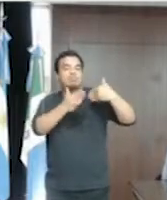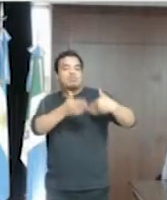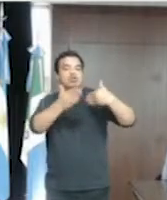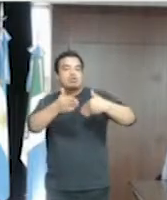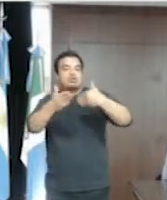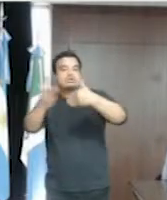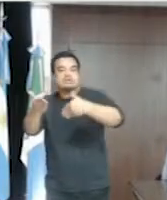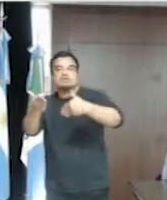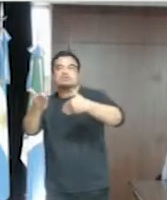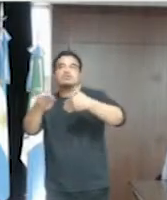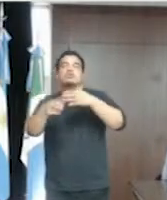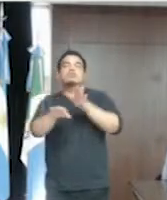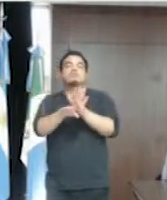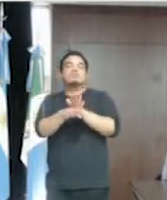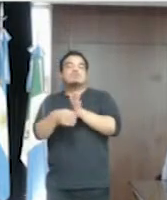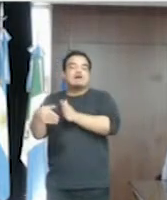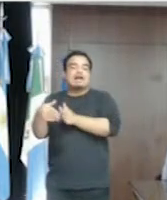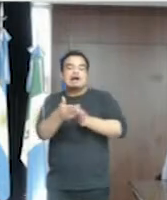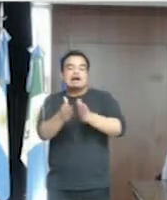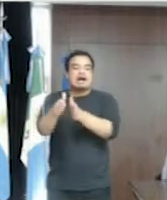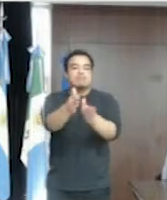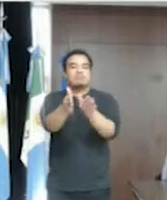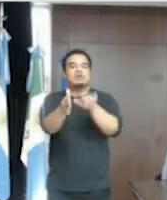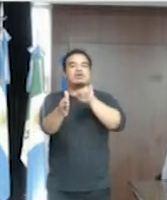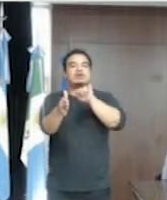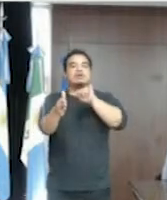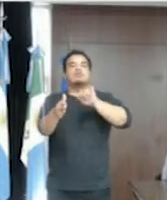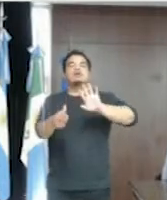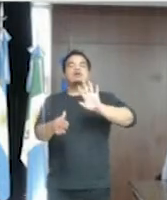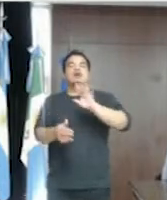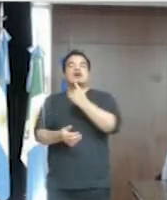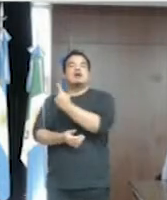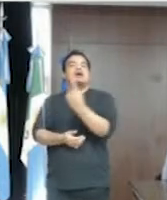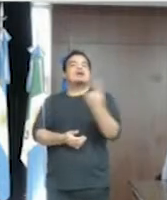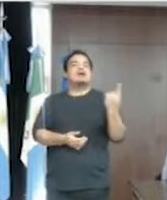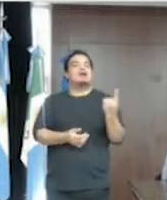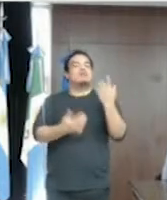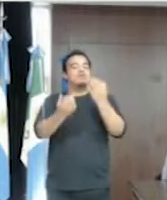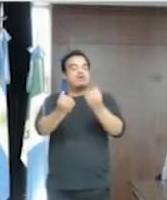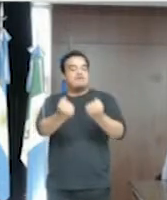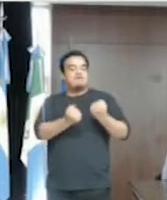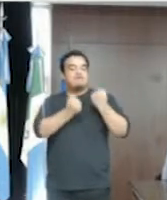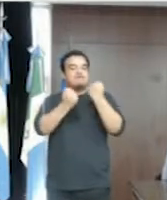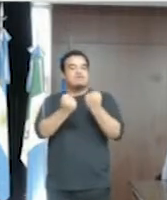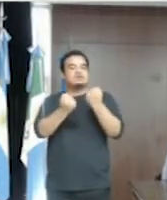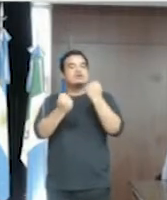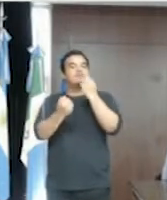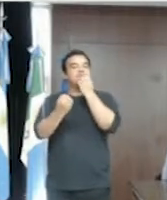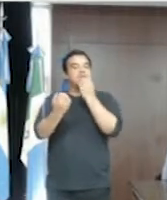el individuo, llevado por los torrentes de la vida, puede vencer gracias a su esfuerzo